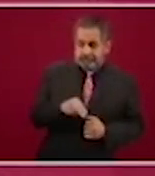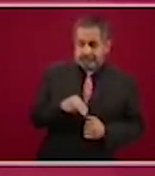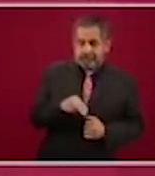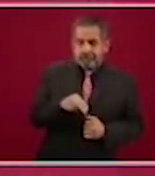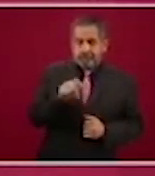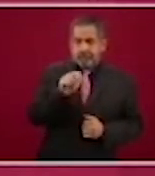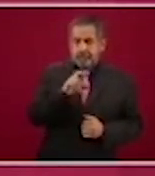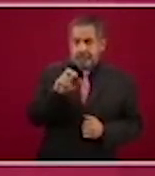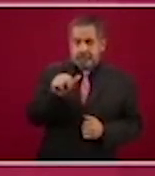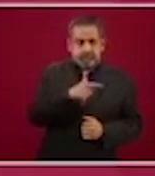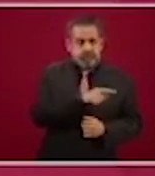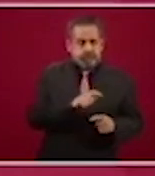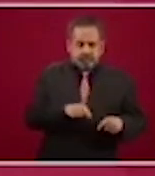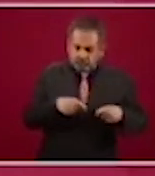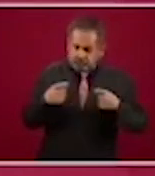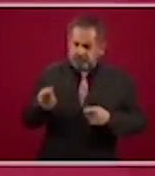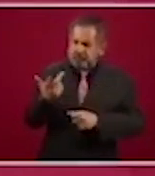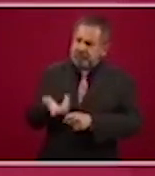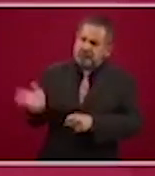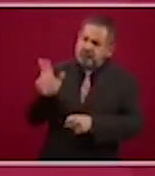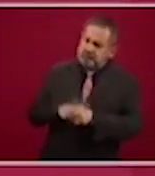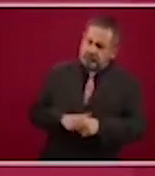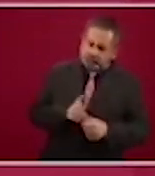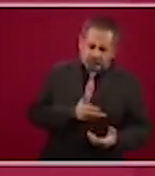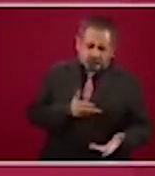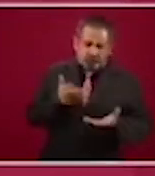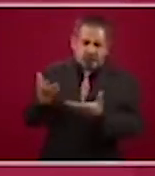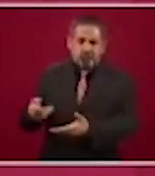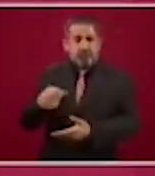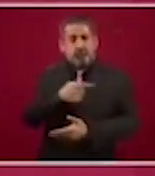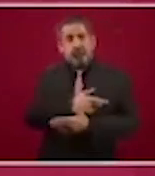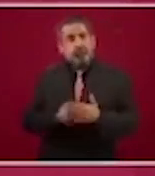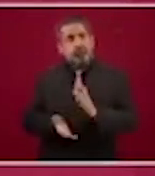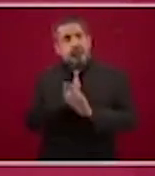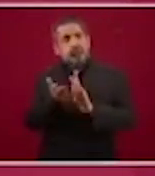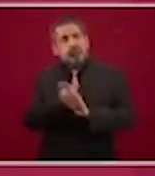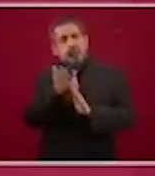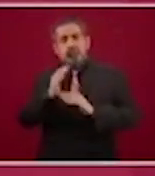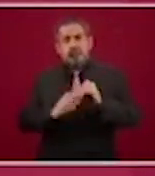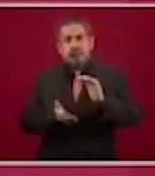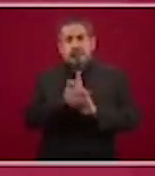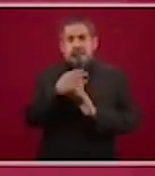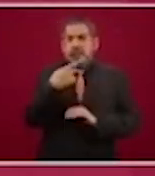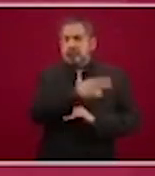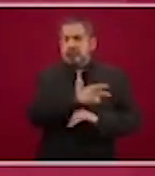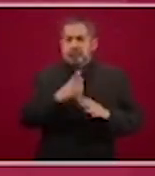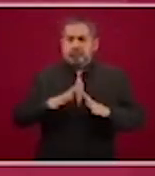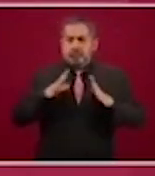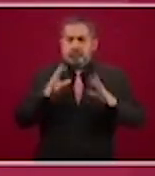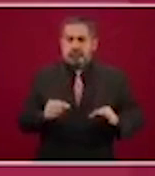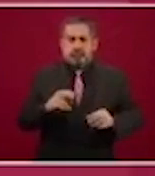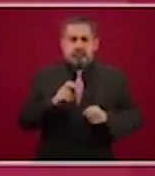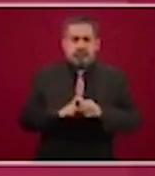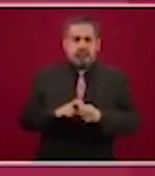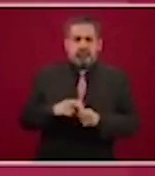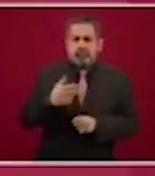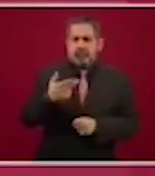entregando un hospital que construyó su fundación en Juchitán